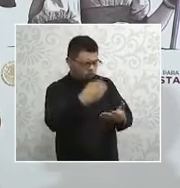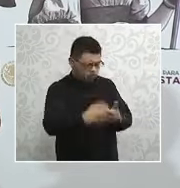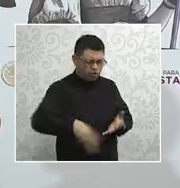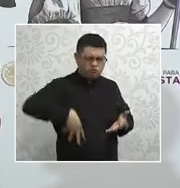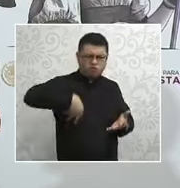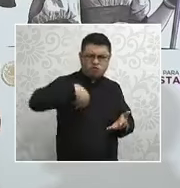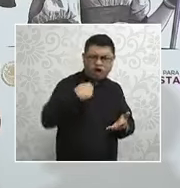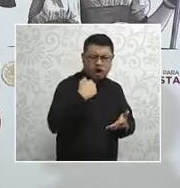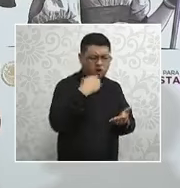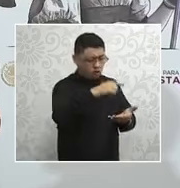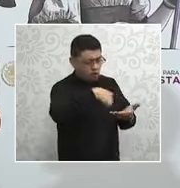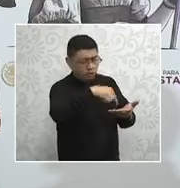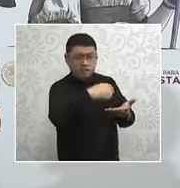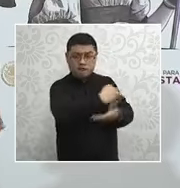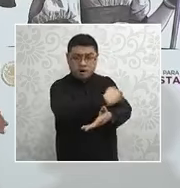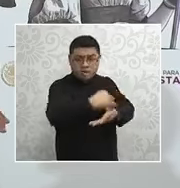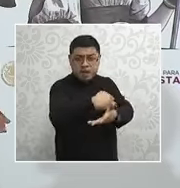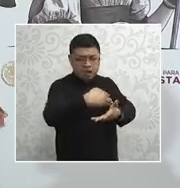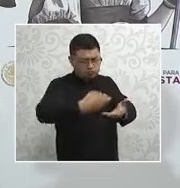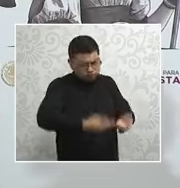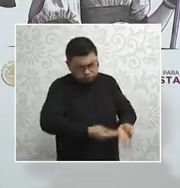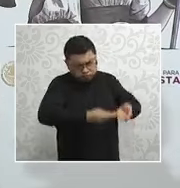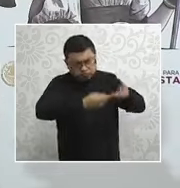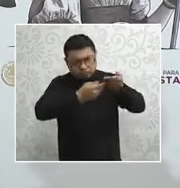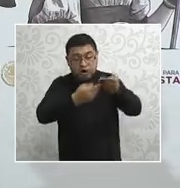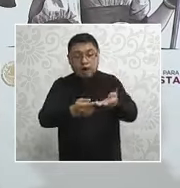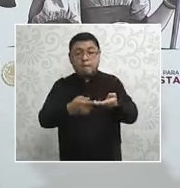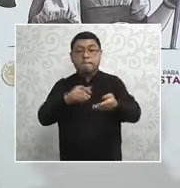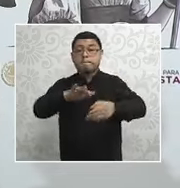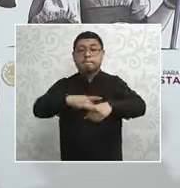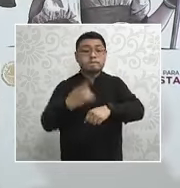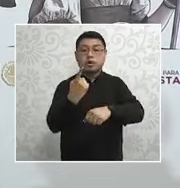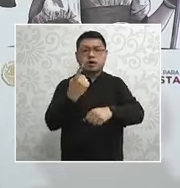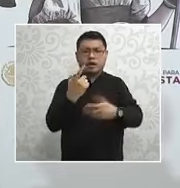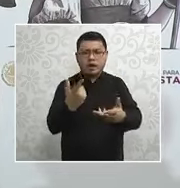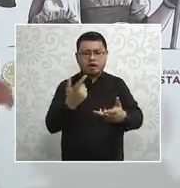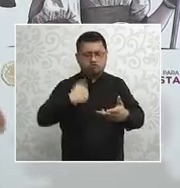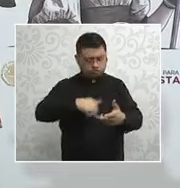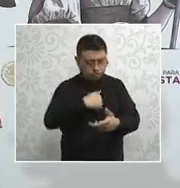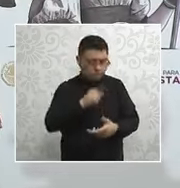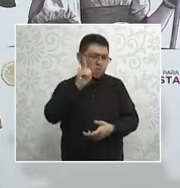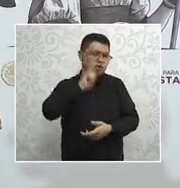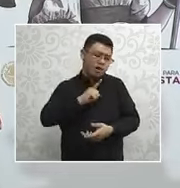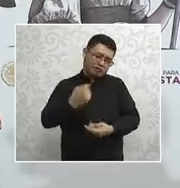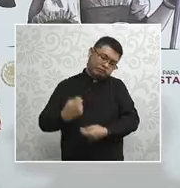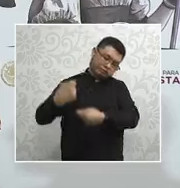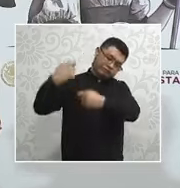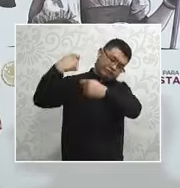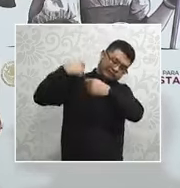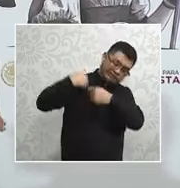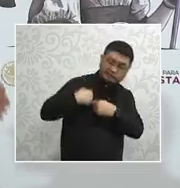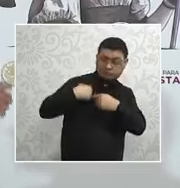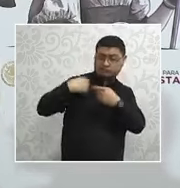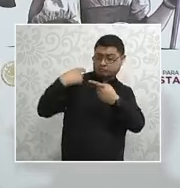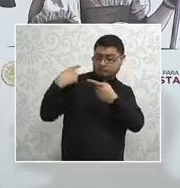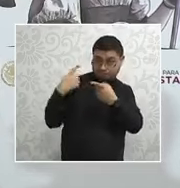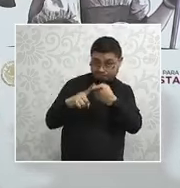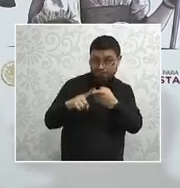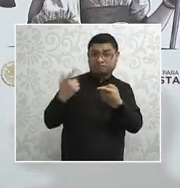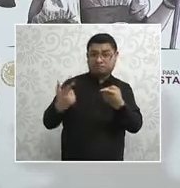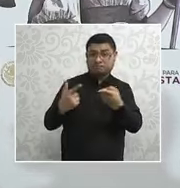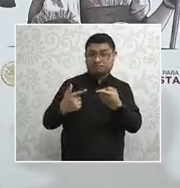las familias y al país porque sobre nuestros hombros de las mujeres ha descansado también el sacar